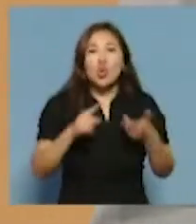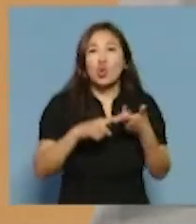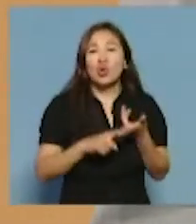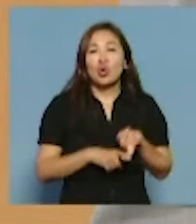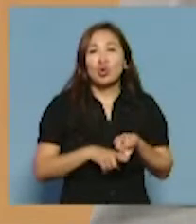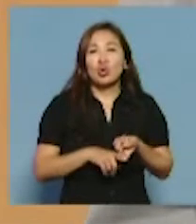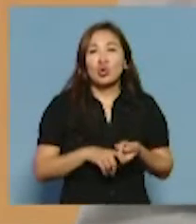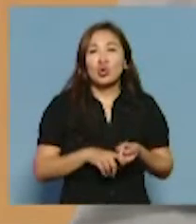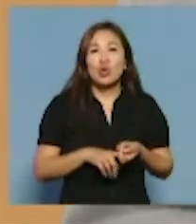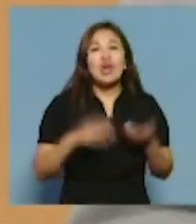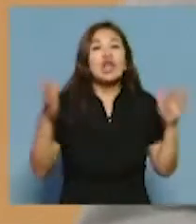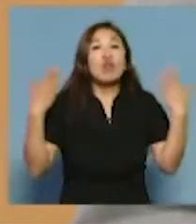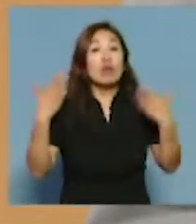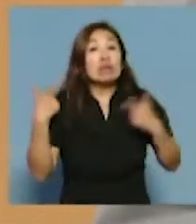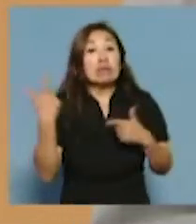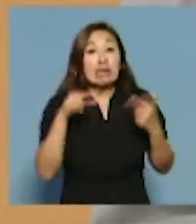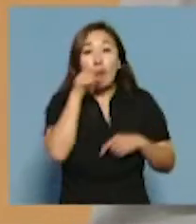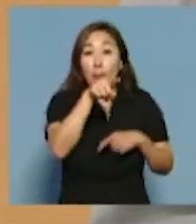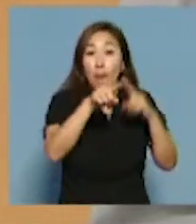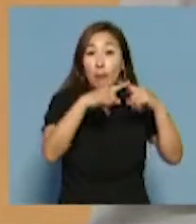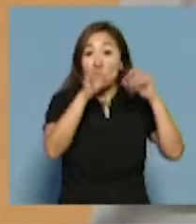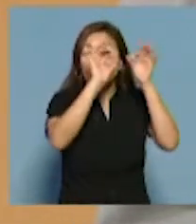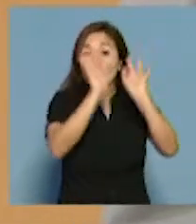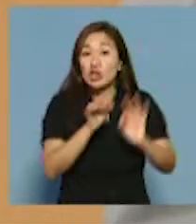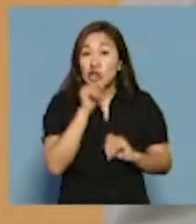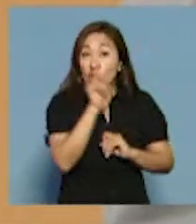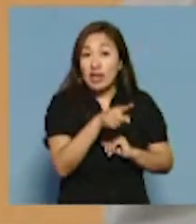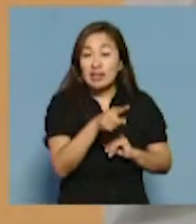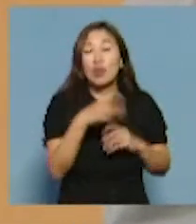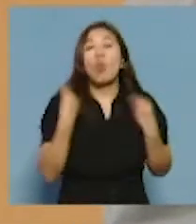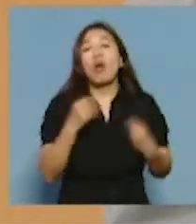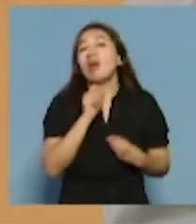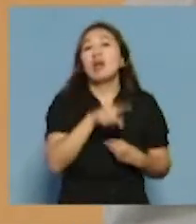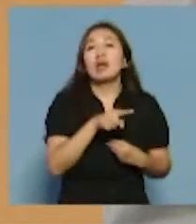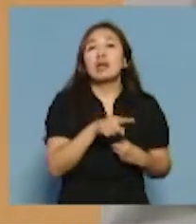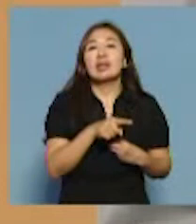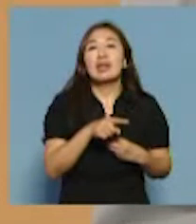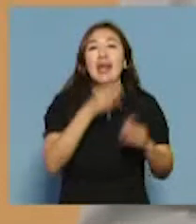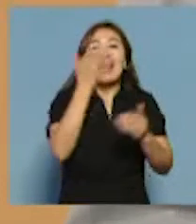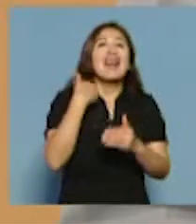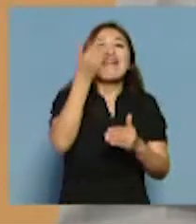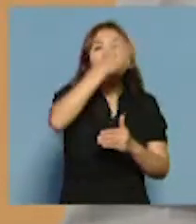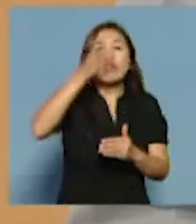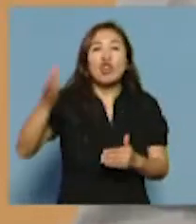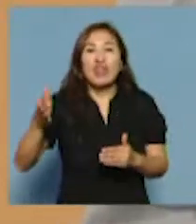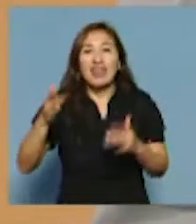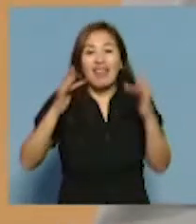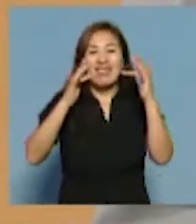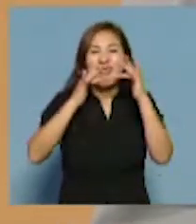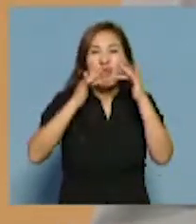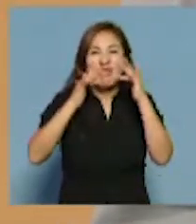y nos felicitan digamos del exterior es la biblioteca digital que tiene el colegio